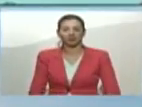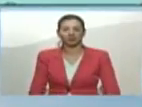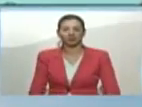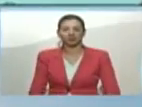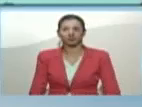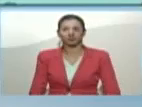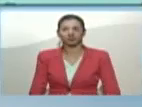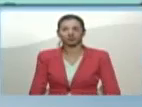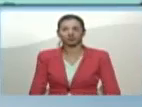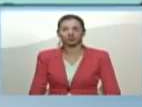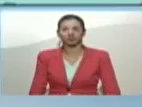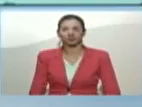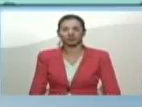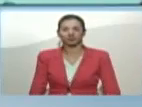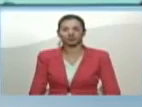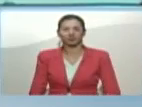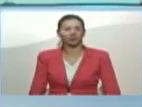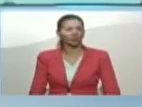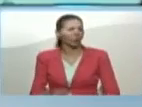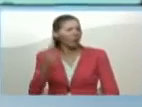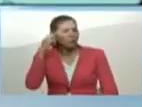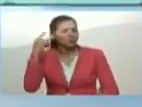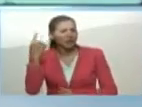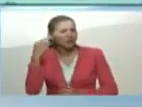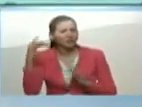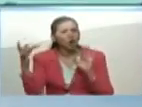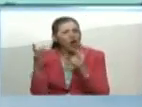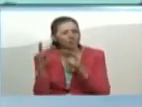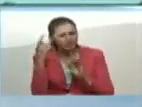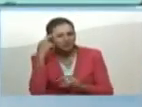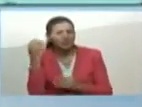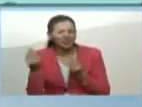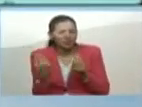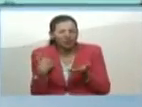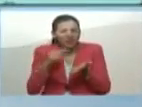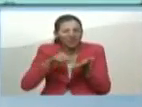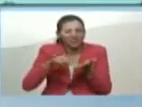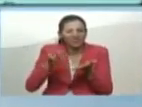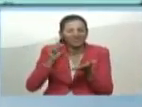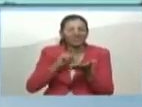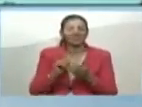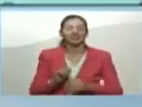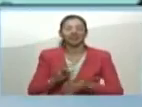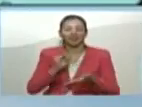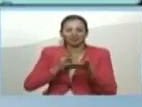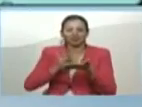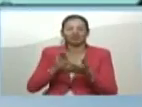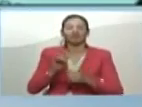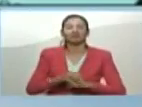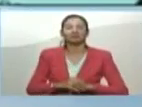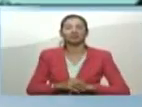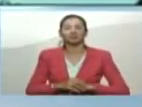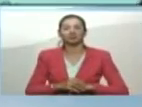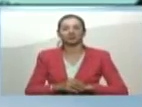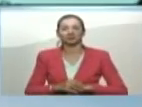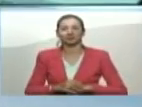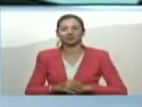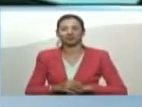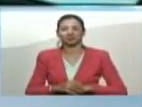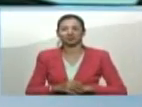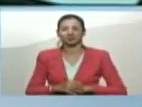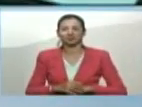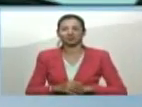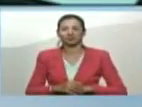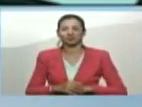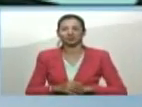¿Cómo me leyeron la mente? Poder popular en acción. Vamos a ver, pues. ¿Verdad?